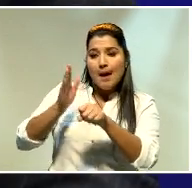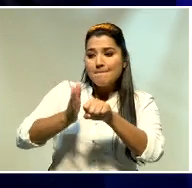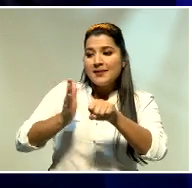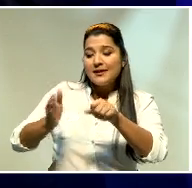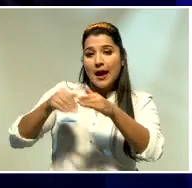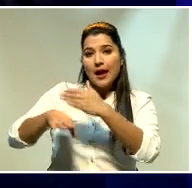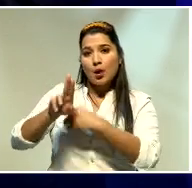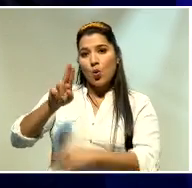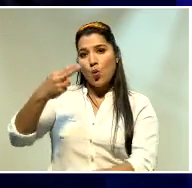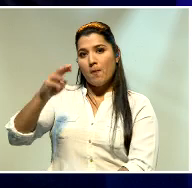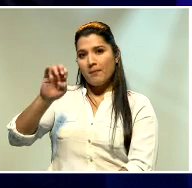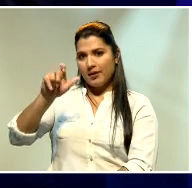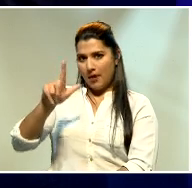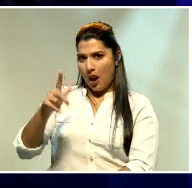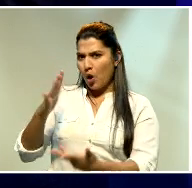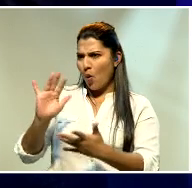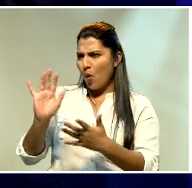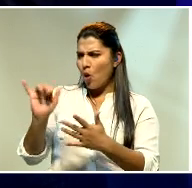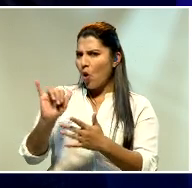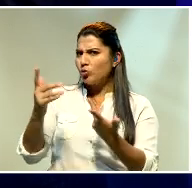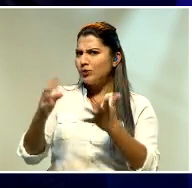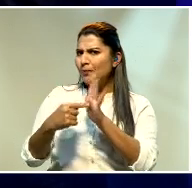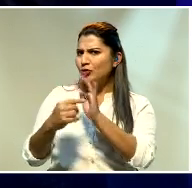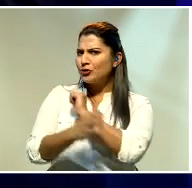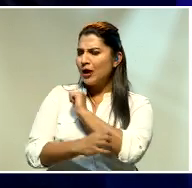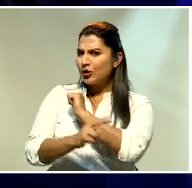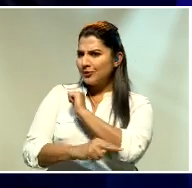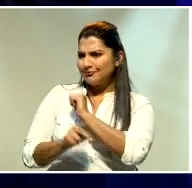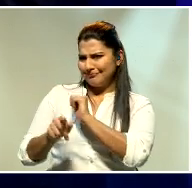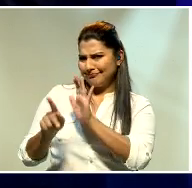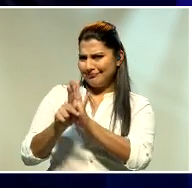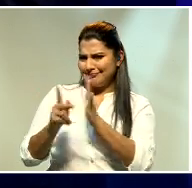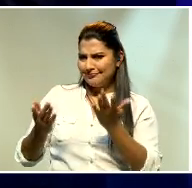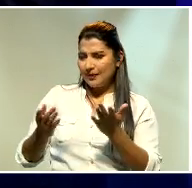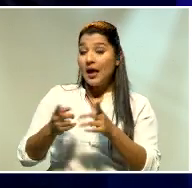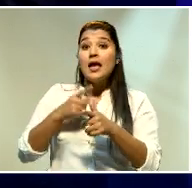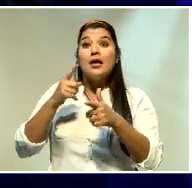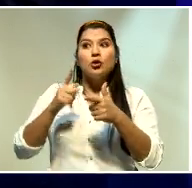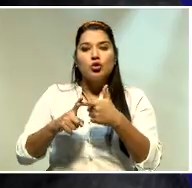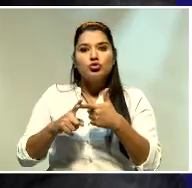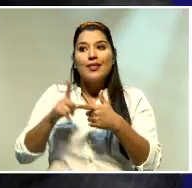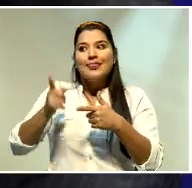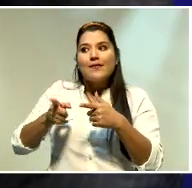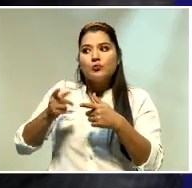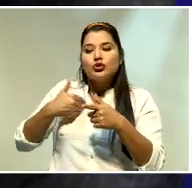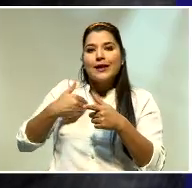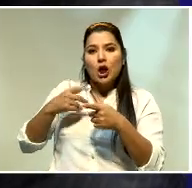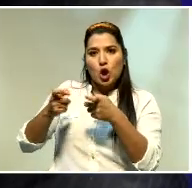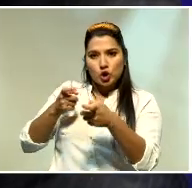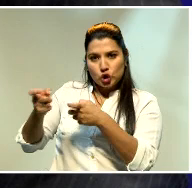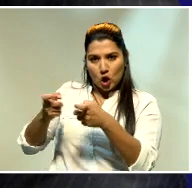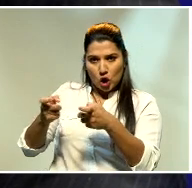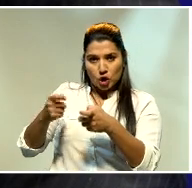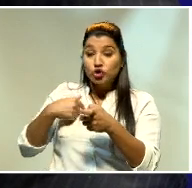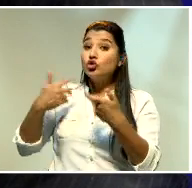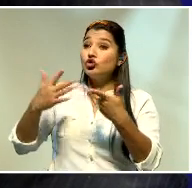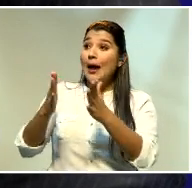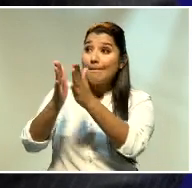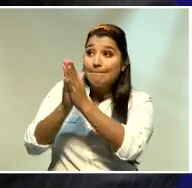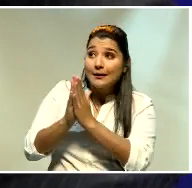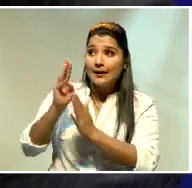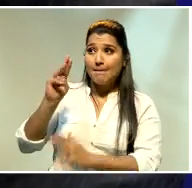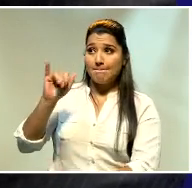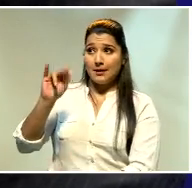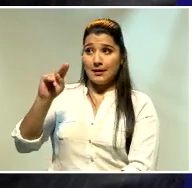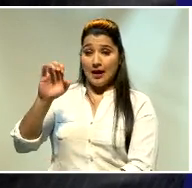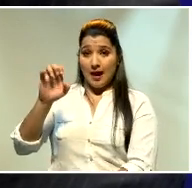como demostró el Estado de la Nación. Sí. También es cierto. Entonces tiene que haber controles. Yo, de hecho, le he pedido tanto al MINAE, al Ministerio de